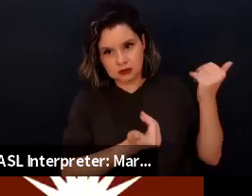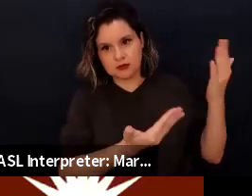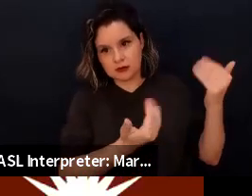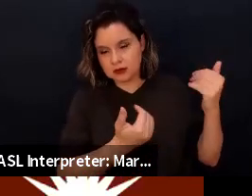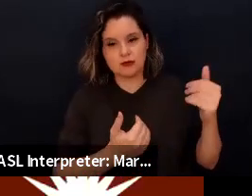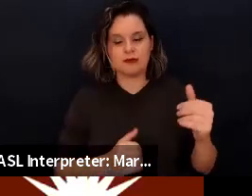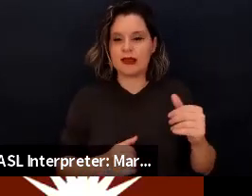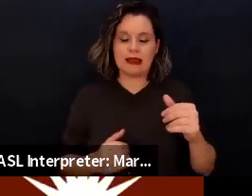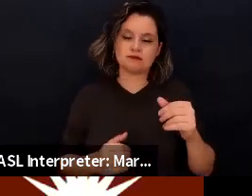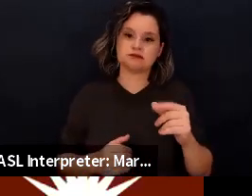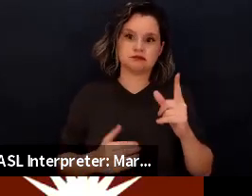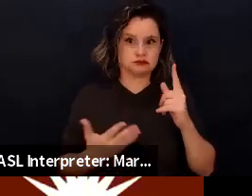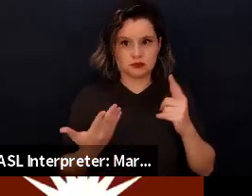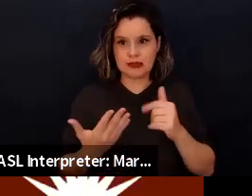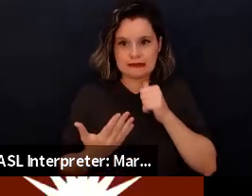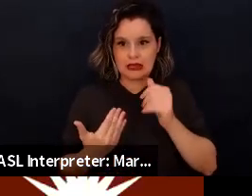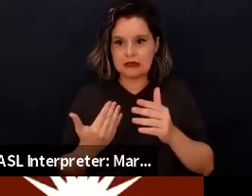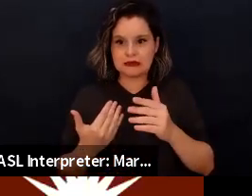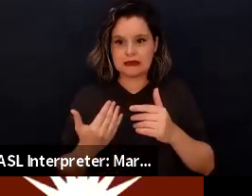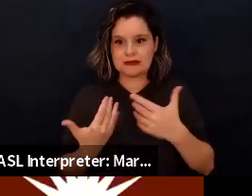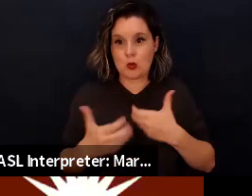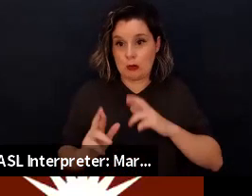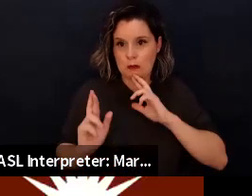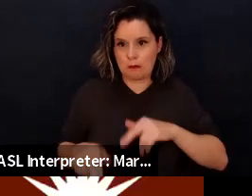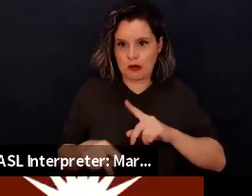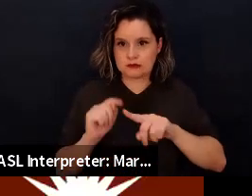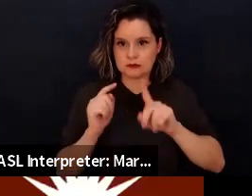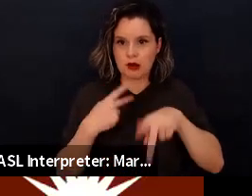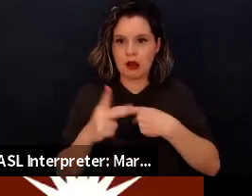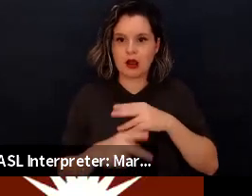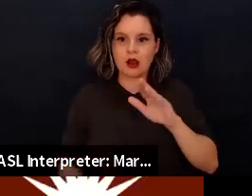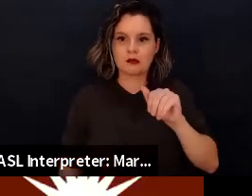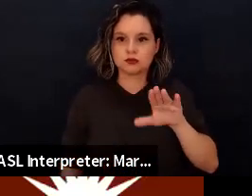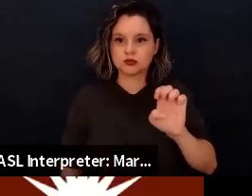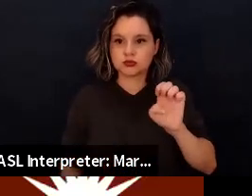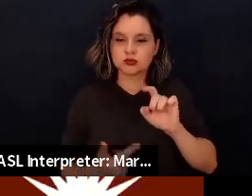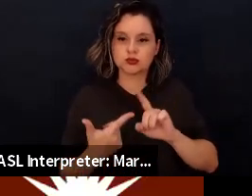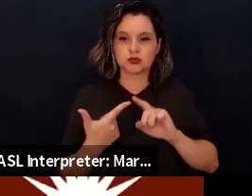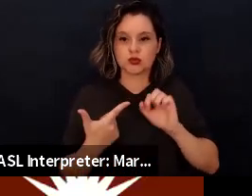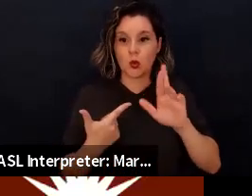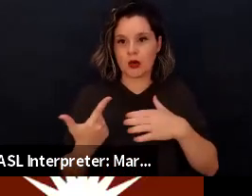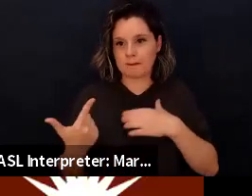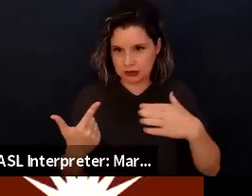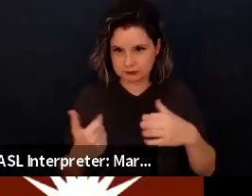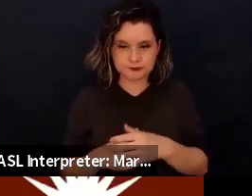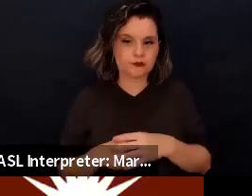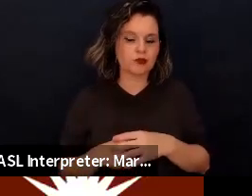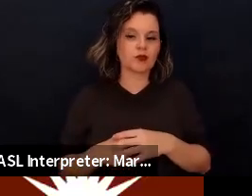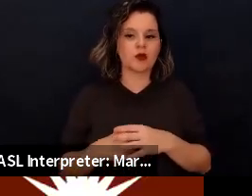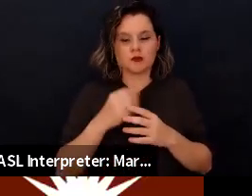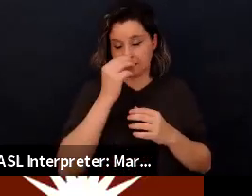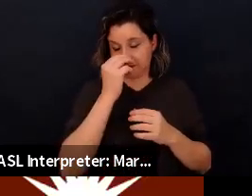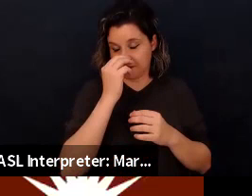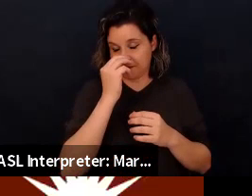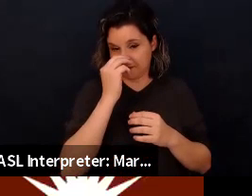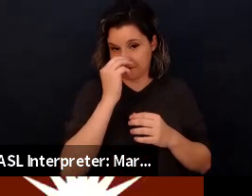de la manera que uno quisiera, donde reportaran cada tipo de abuso o queja. Entonces, hay un